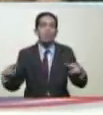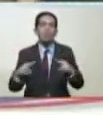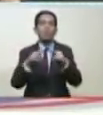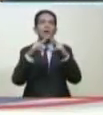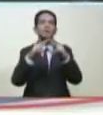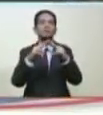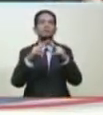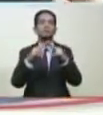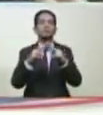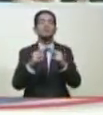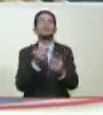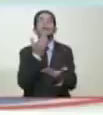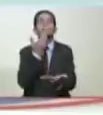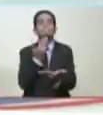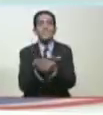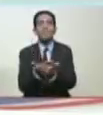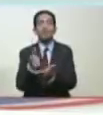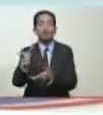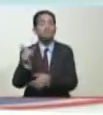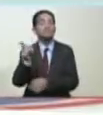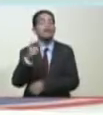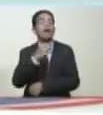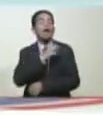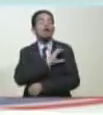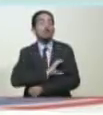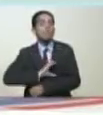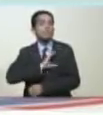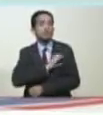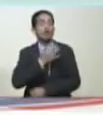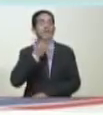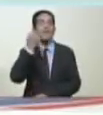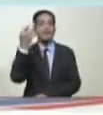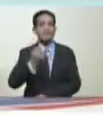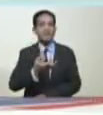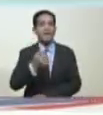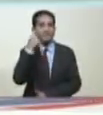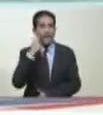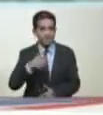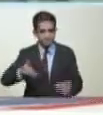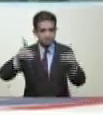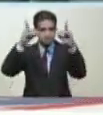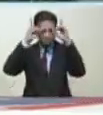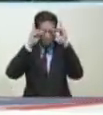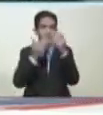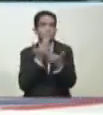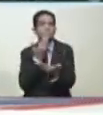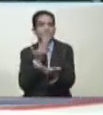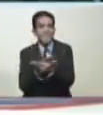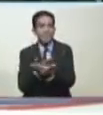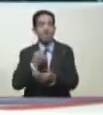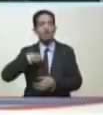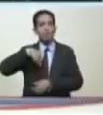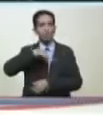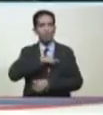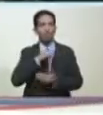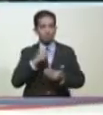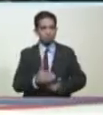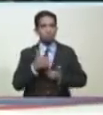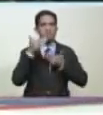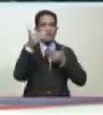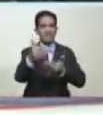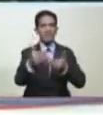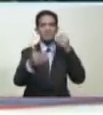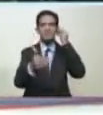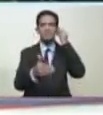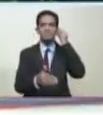los venezolanos. Le pido a la Comisión de la Verdad, doctora Delcy Rodríguez, que demos un paso audaz, gigantesco, adelante.